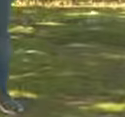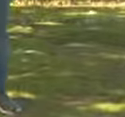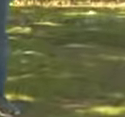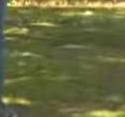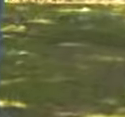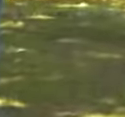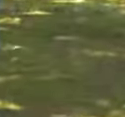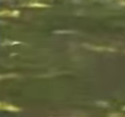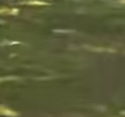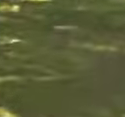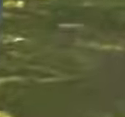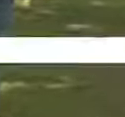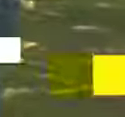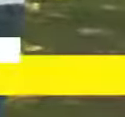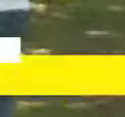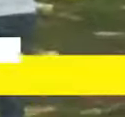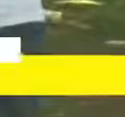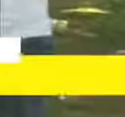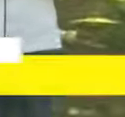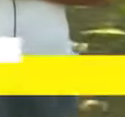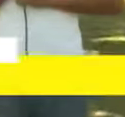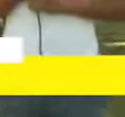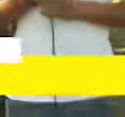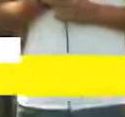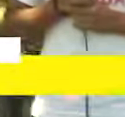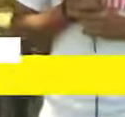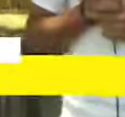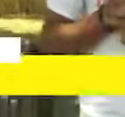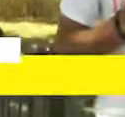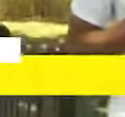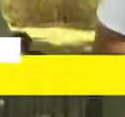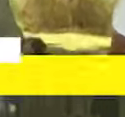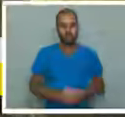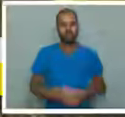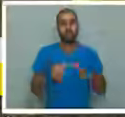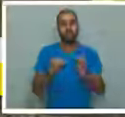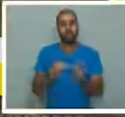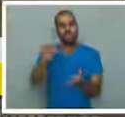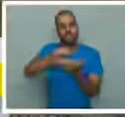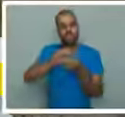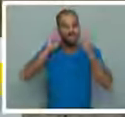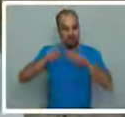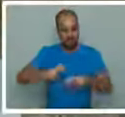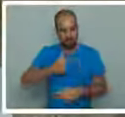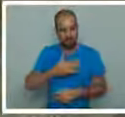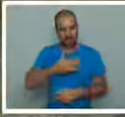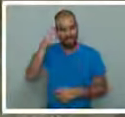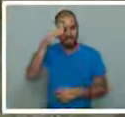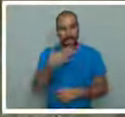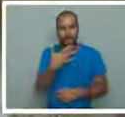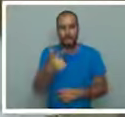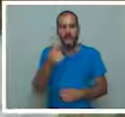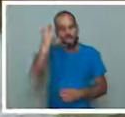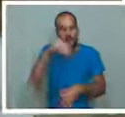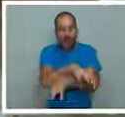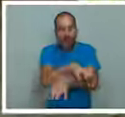y el centro de investigaciones para el mejoramiento a nivel de la ganadería tropical cuenta con más de medio siglo de existencia y fue creado por él como durante en jefe fidel castro